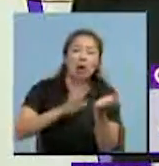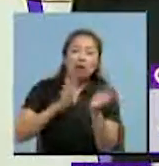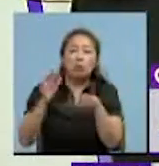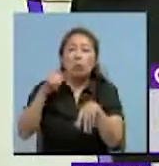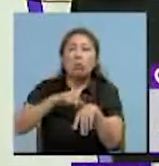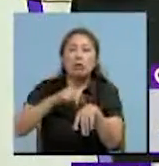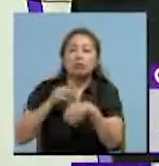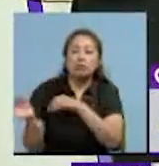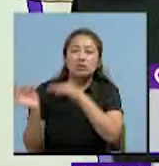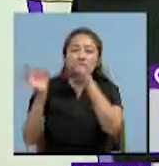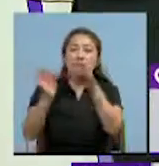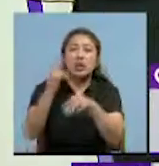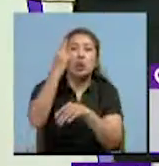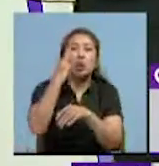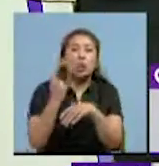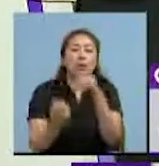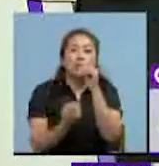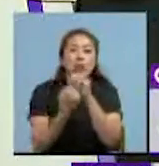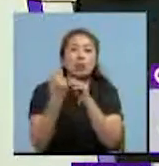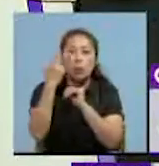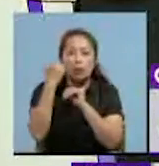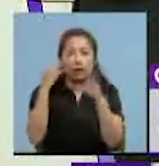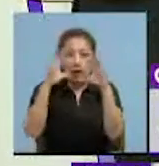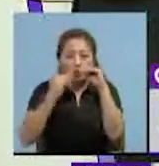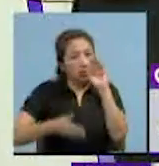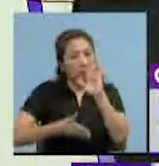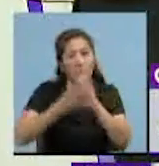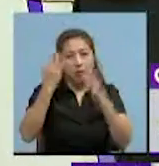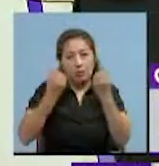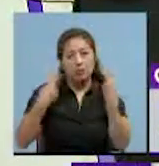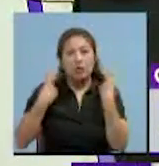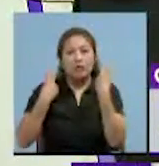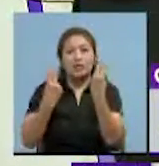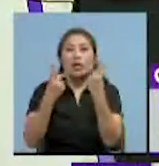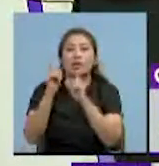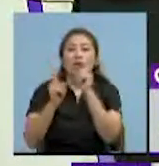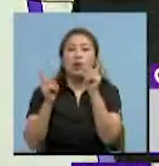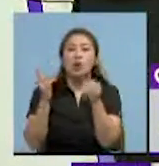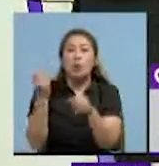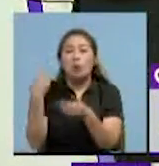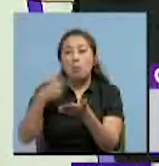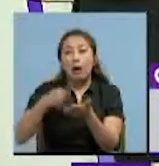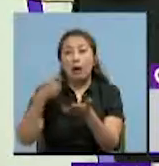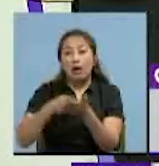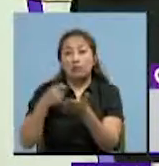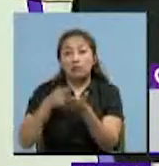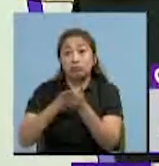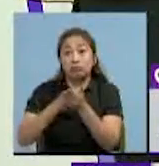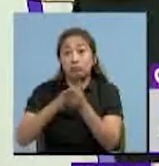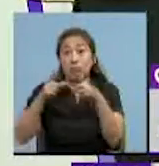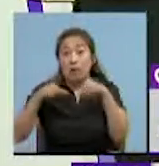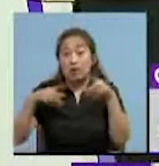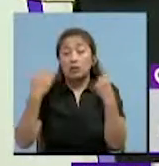más tardar a las 9, estaremos partiendo ya a medida que se van confirmando los pasajes que se